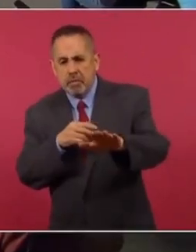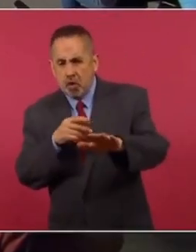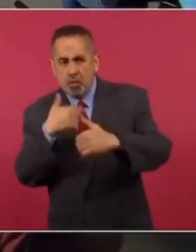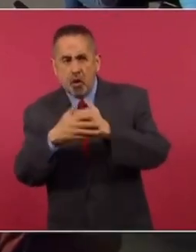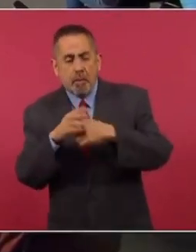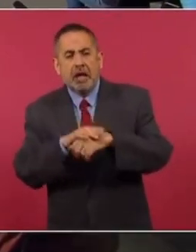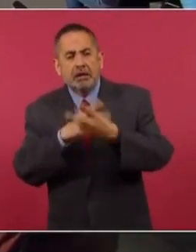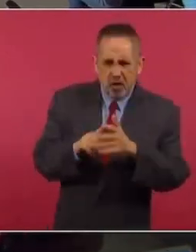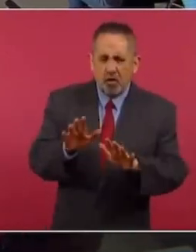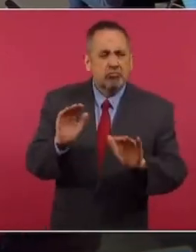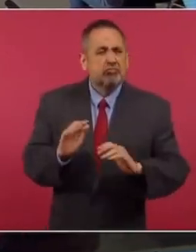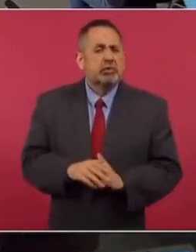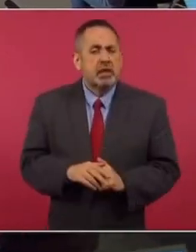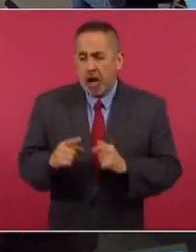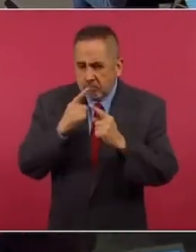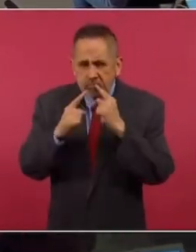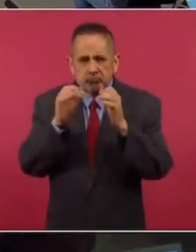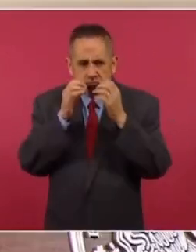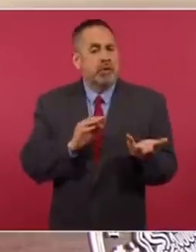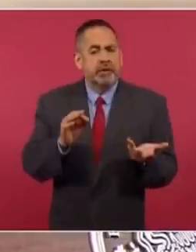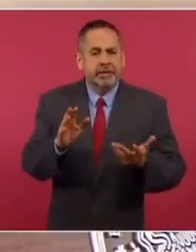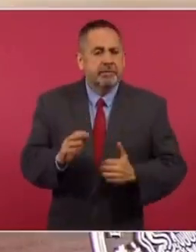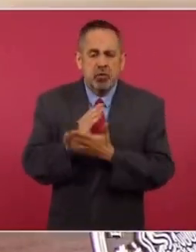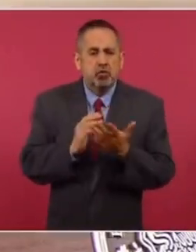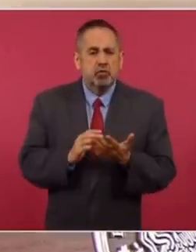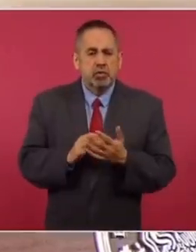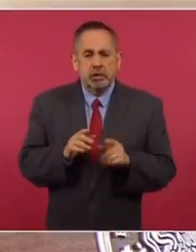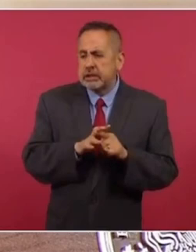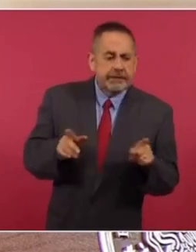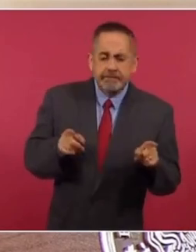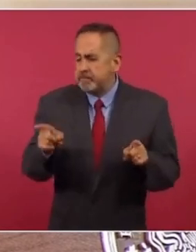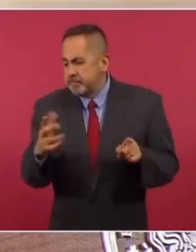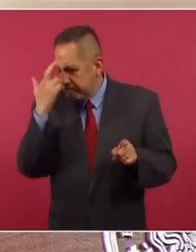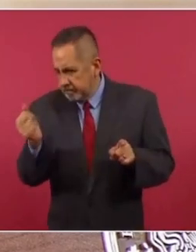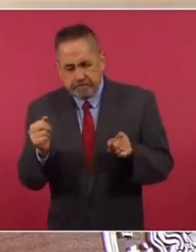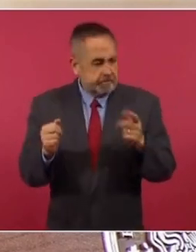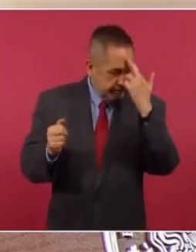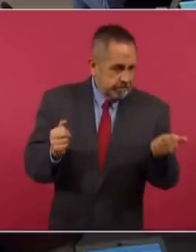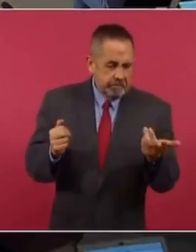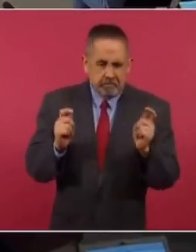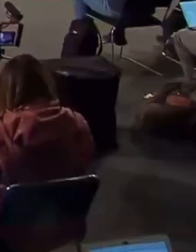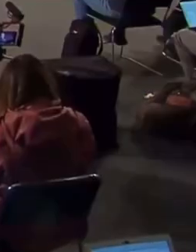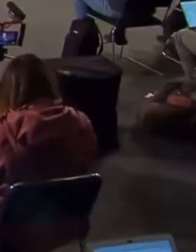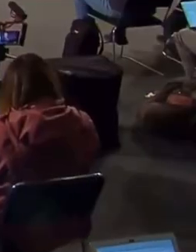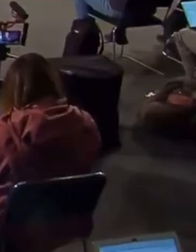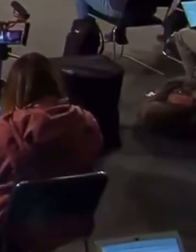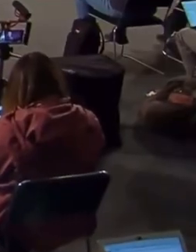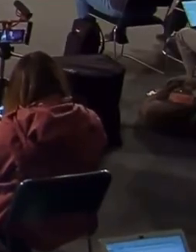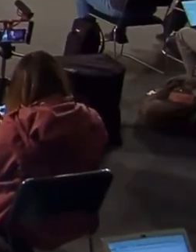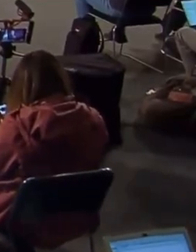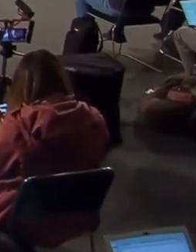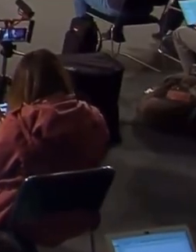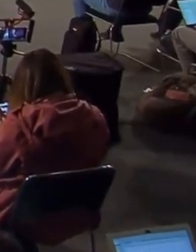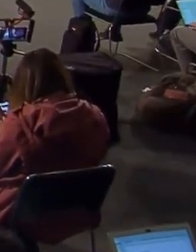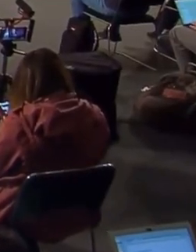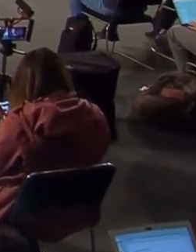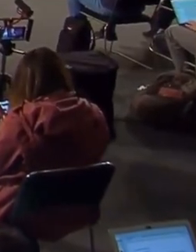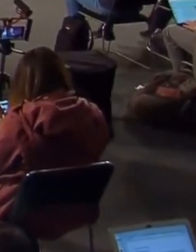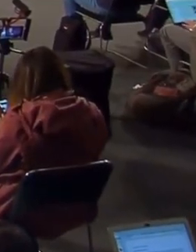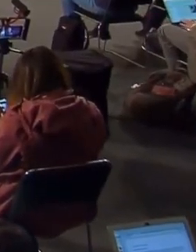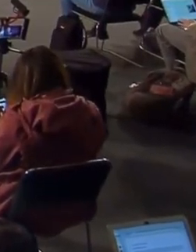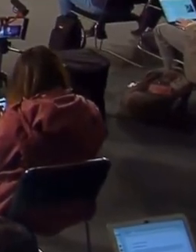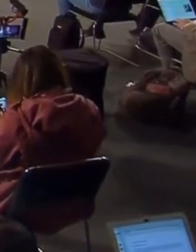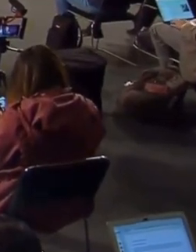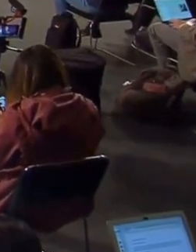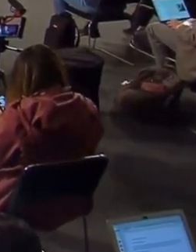escalar las acciones, presidente? No creo, no. Y hay diálogo, y si se le da la razón a quien la tiene, no tiene por qué haber problema. En este caso, un